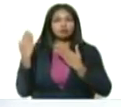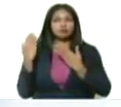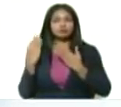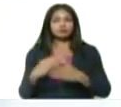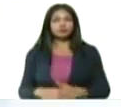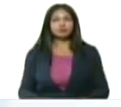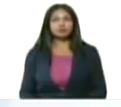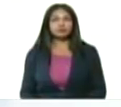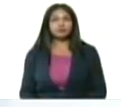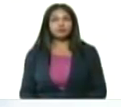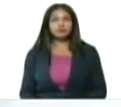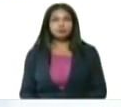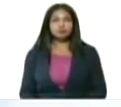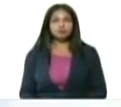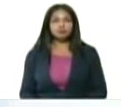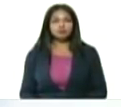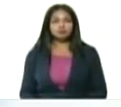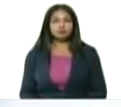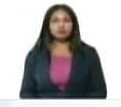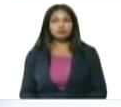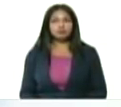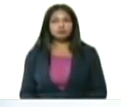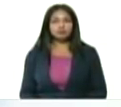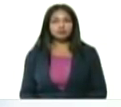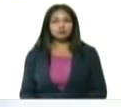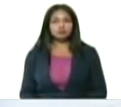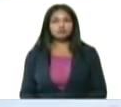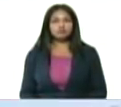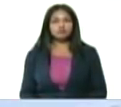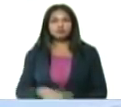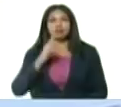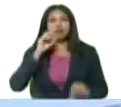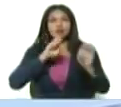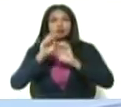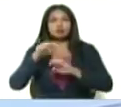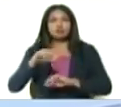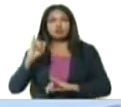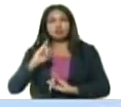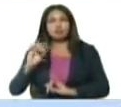el esquema de estos días,